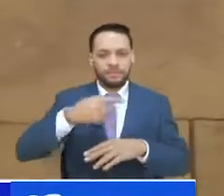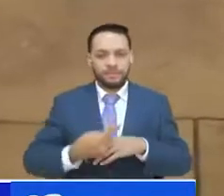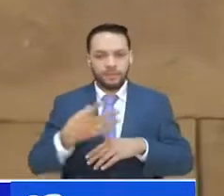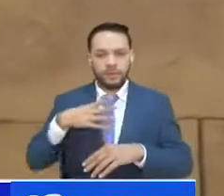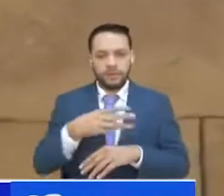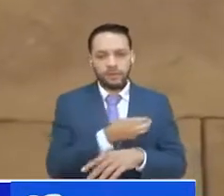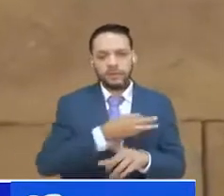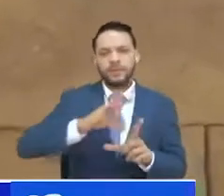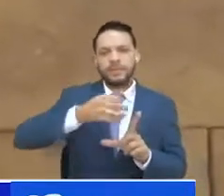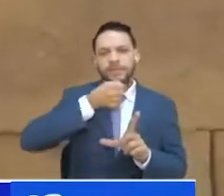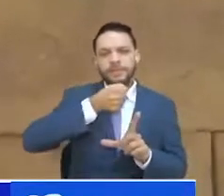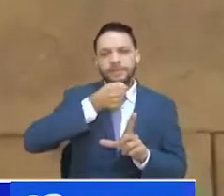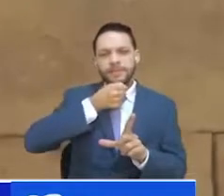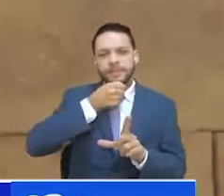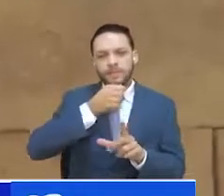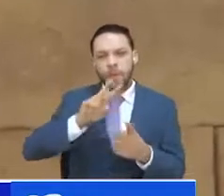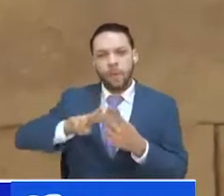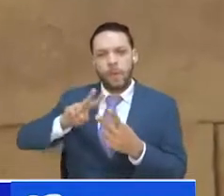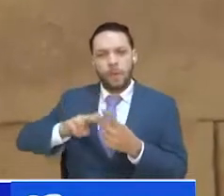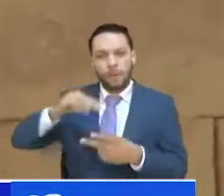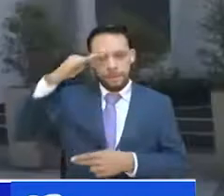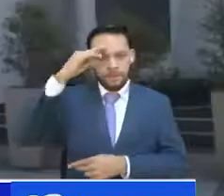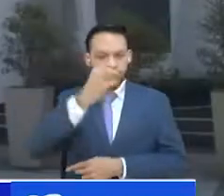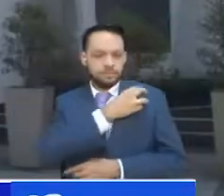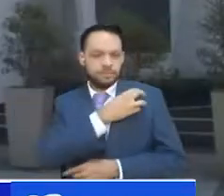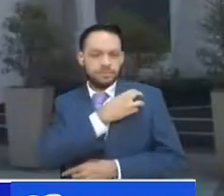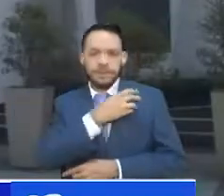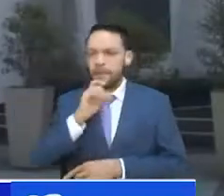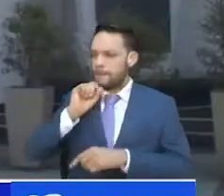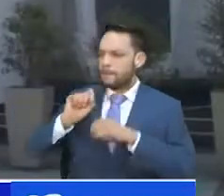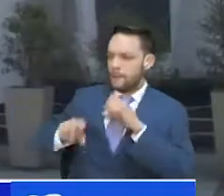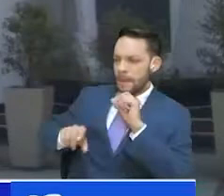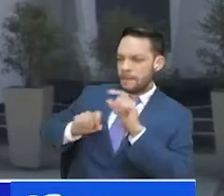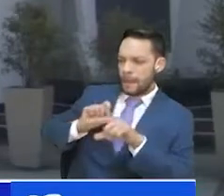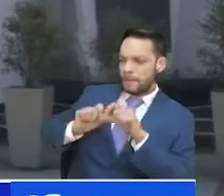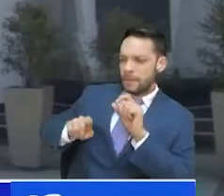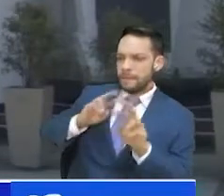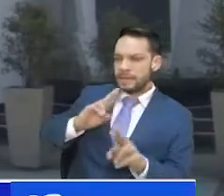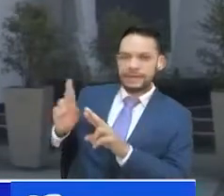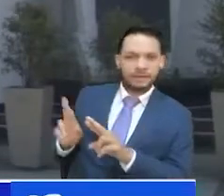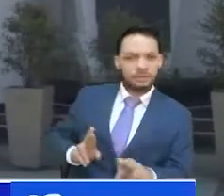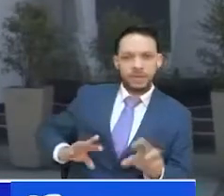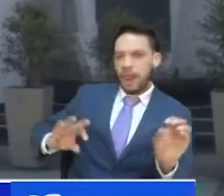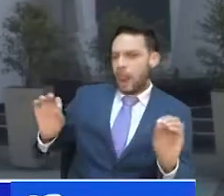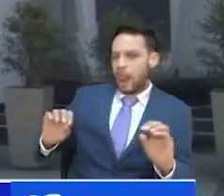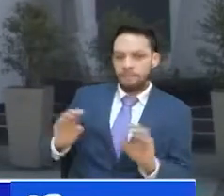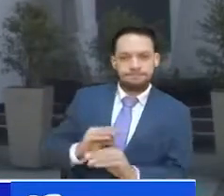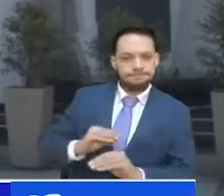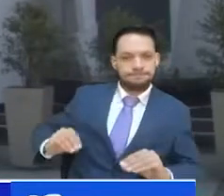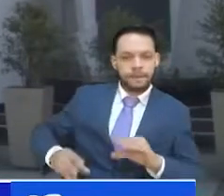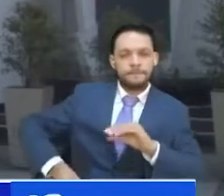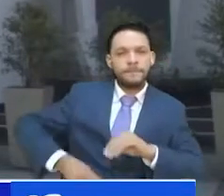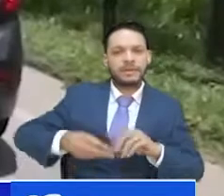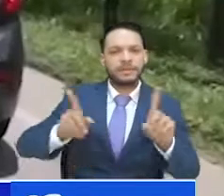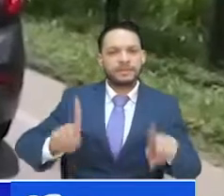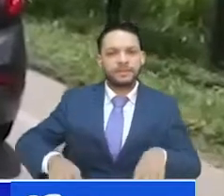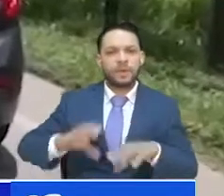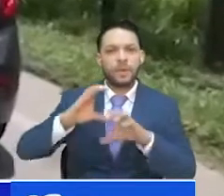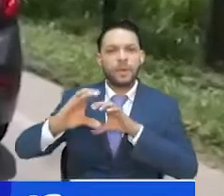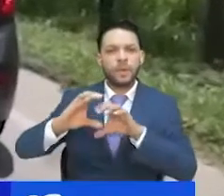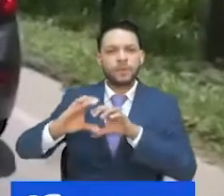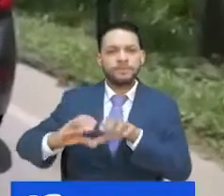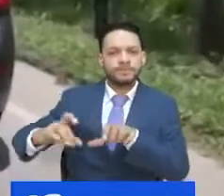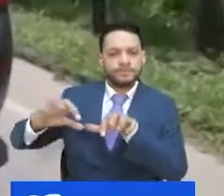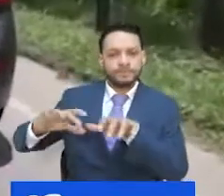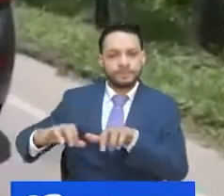de la policía de Caldas, coronel Eiber Fernando Alonso, y al cierre de esta edición no se obtuvo respuesta. También se intentó comunicación con el secretario de